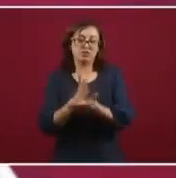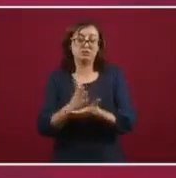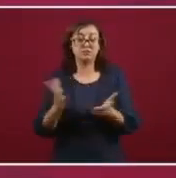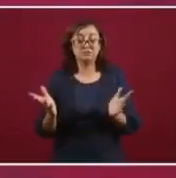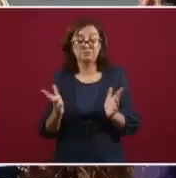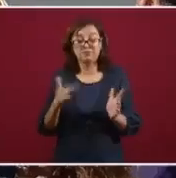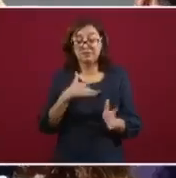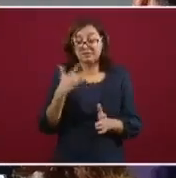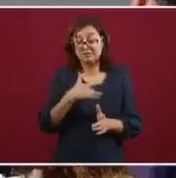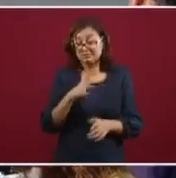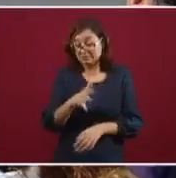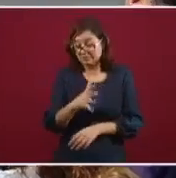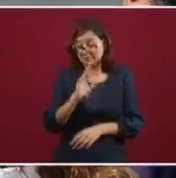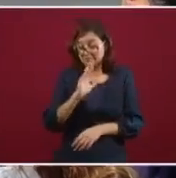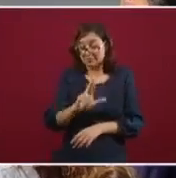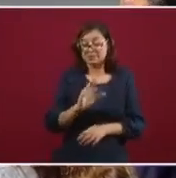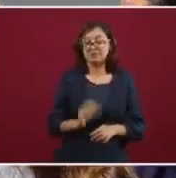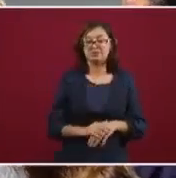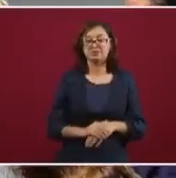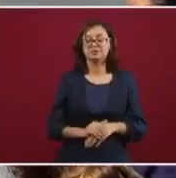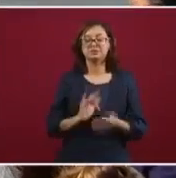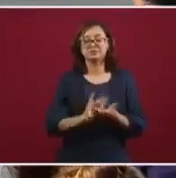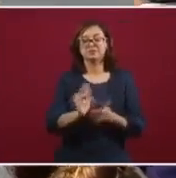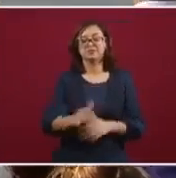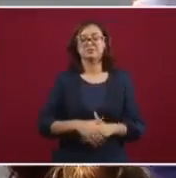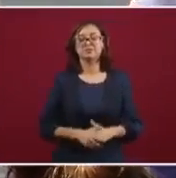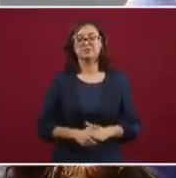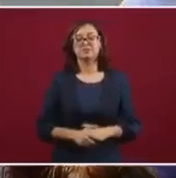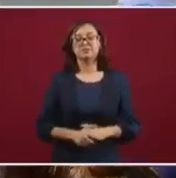sé si ya más o menos, ¿sí? Gracias. Bien, gracias.